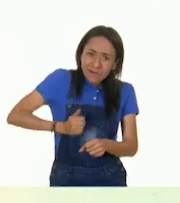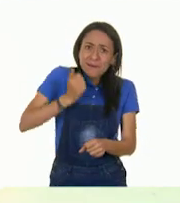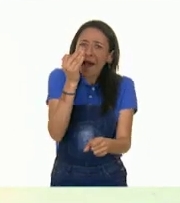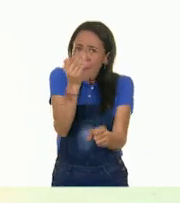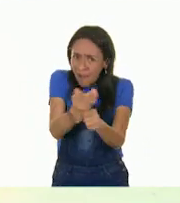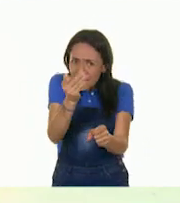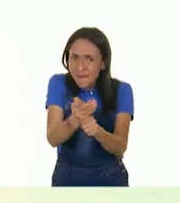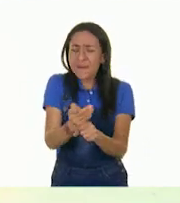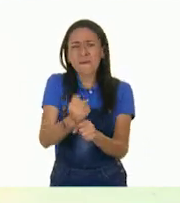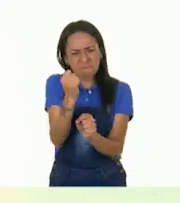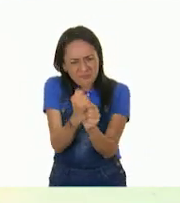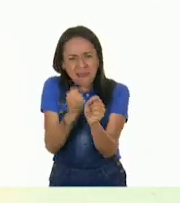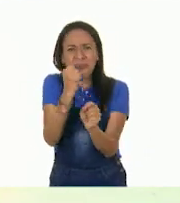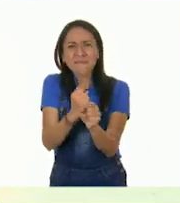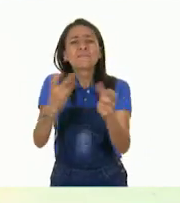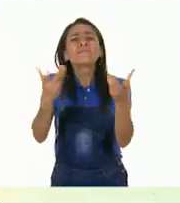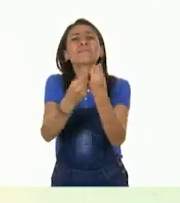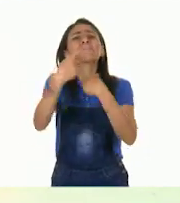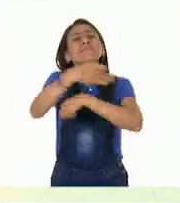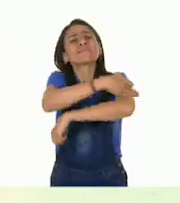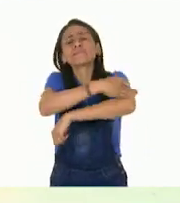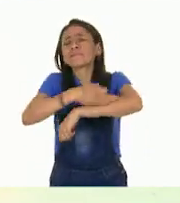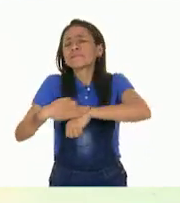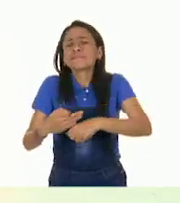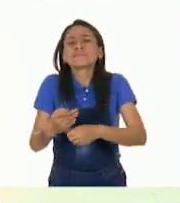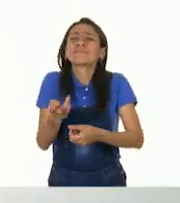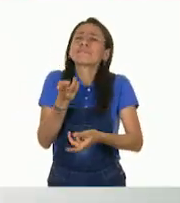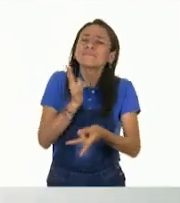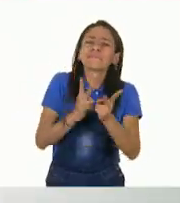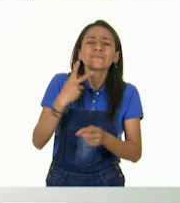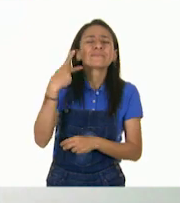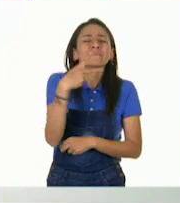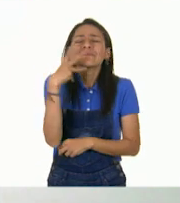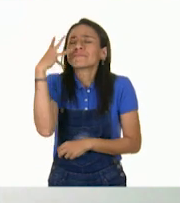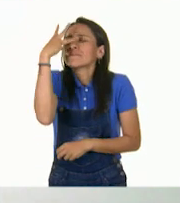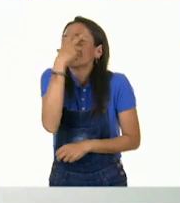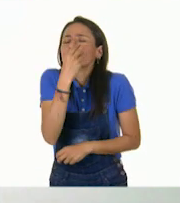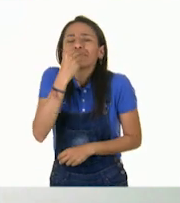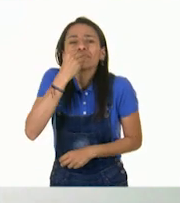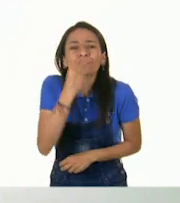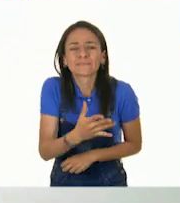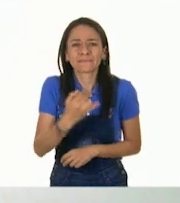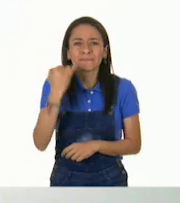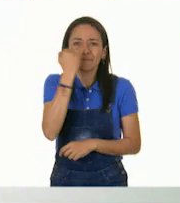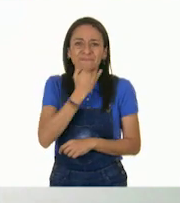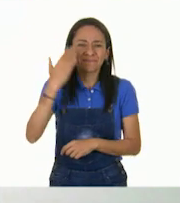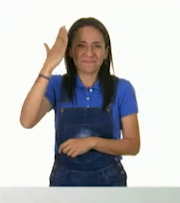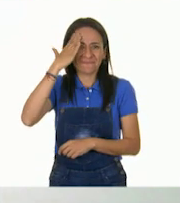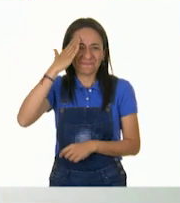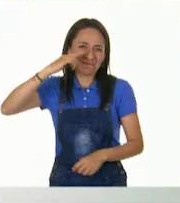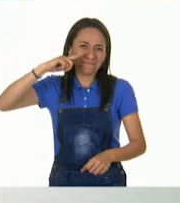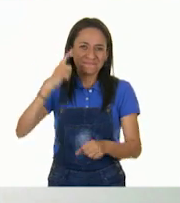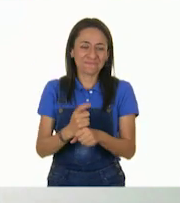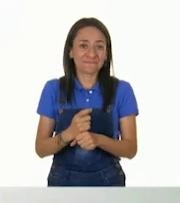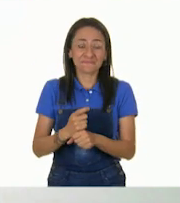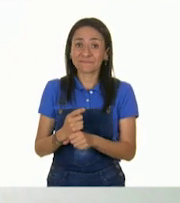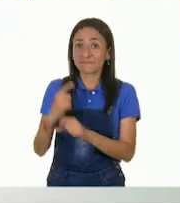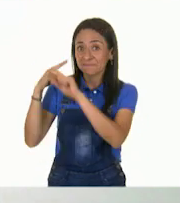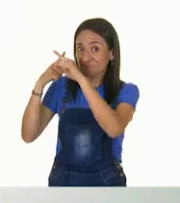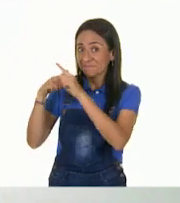y plática con tu familia en tu hermosa lengua materna pero ya hemos terminado con